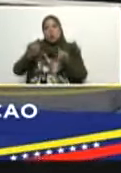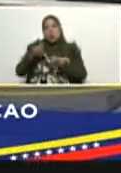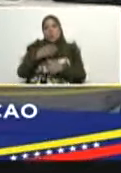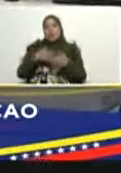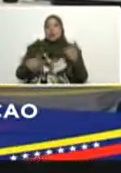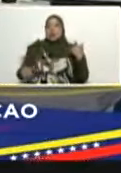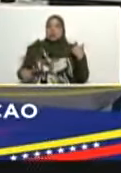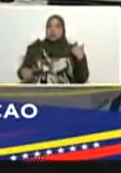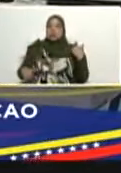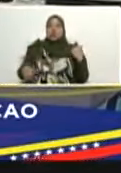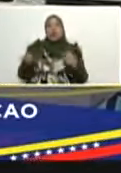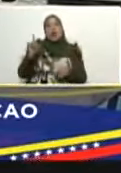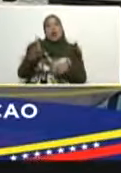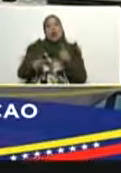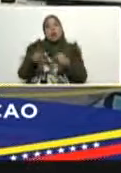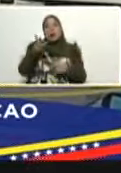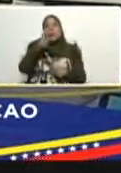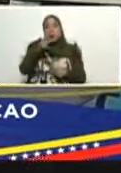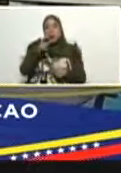presidente. Si tiene alguna pregunta.